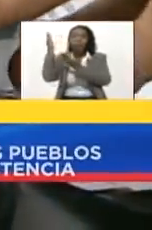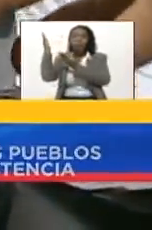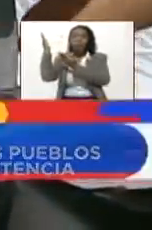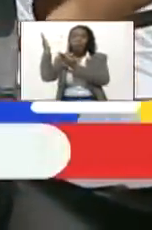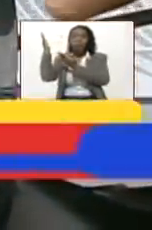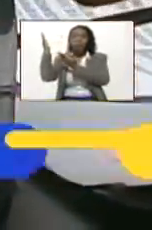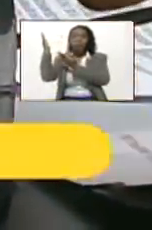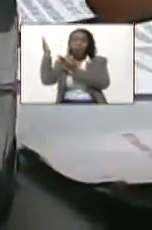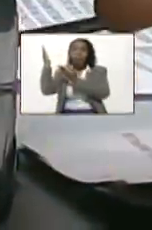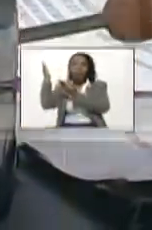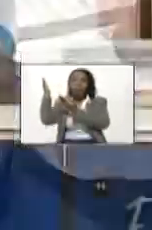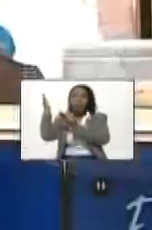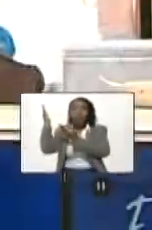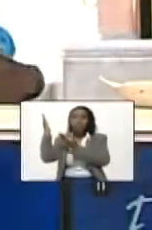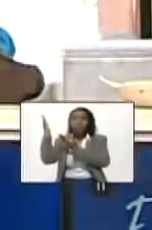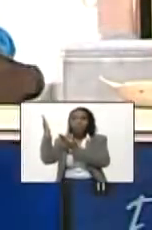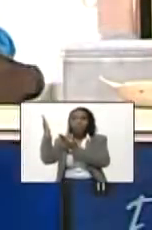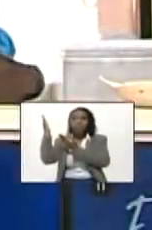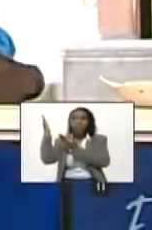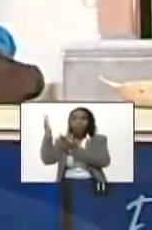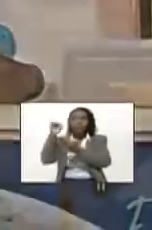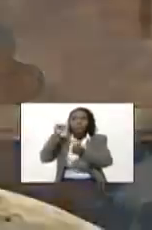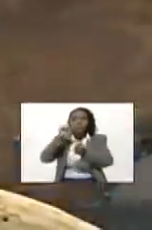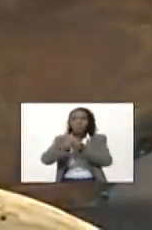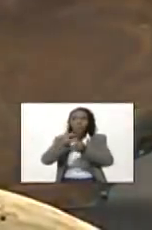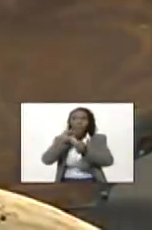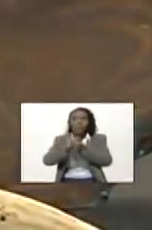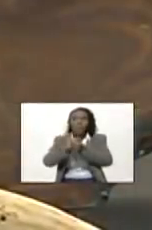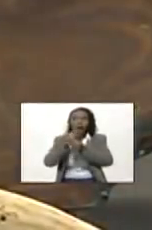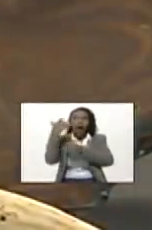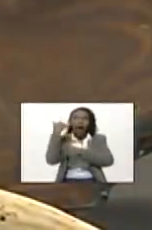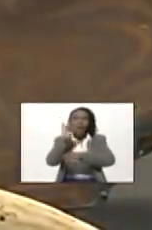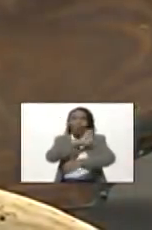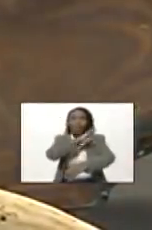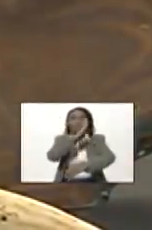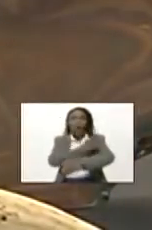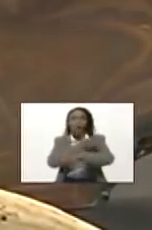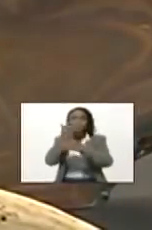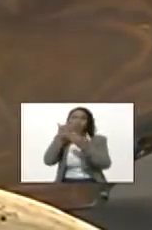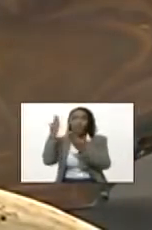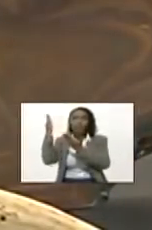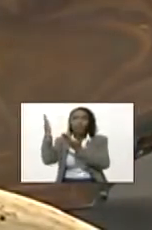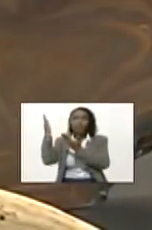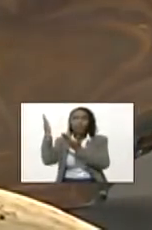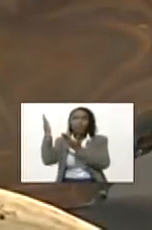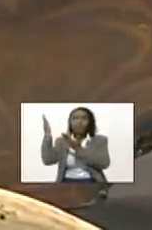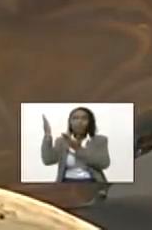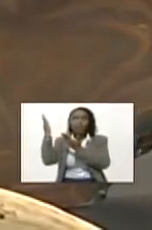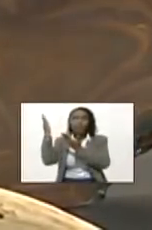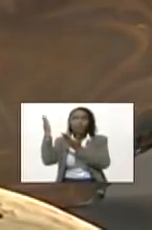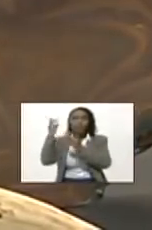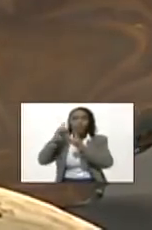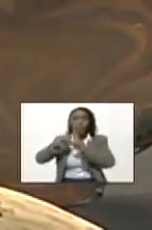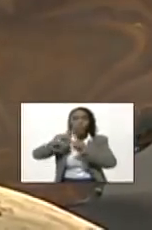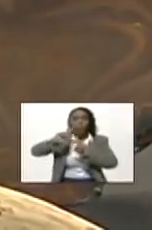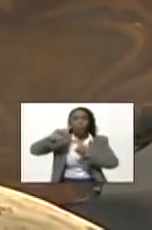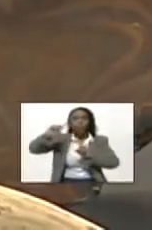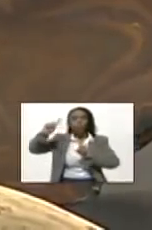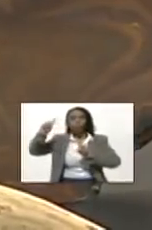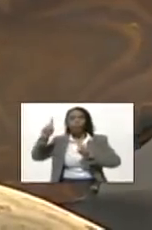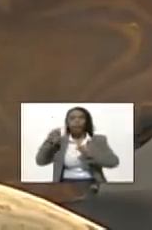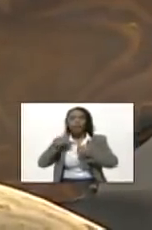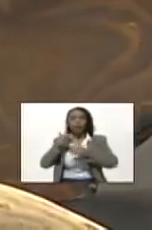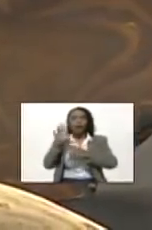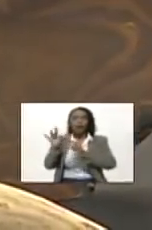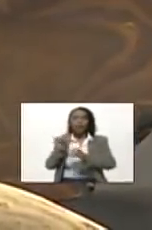sagrada del pueblo, que trae toda la fuerza, la energía,